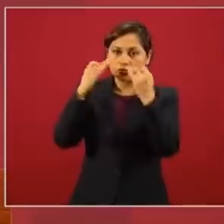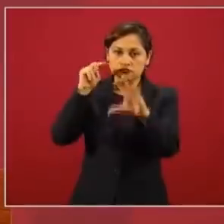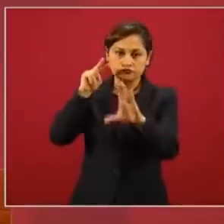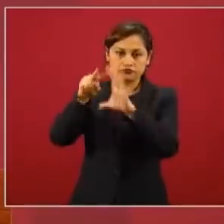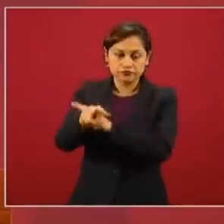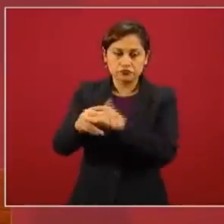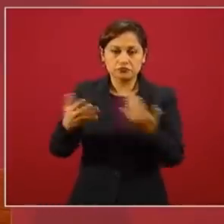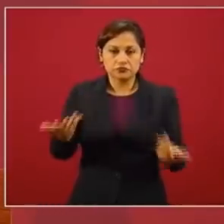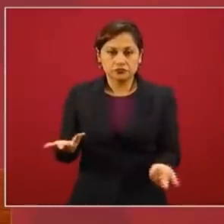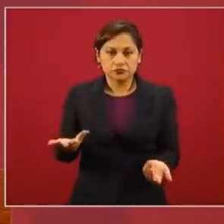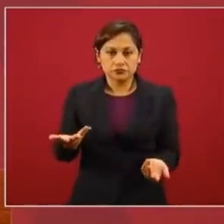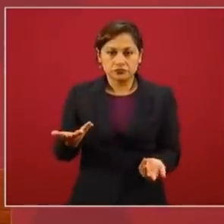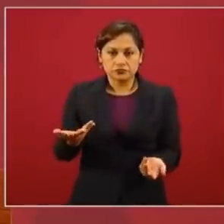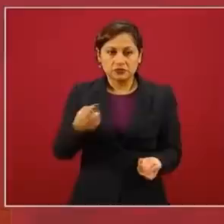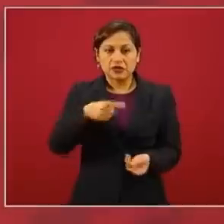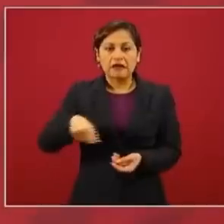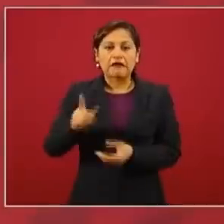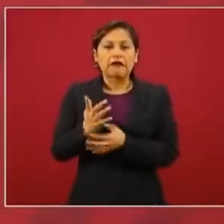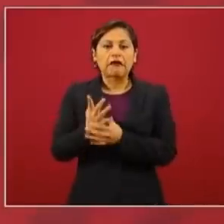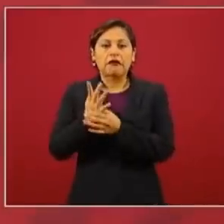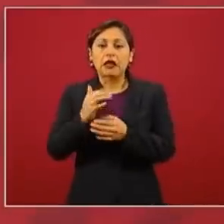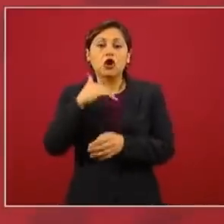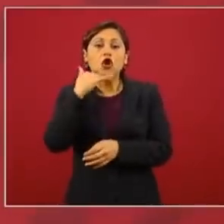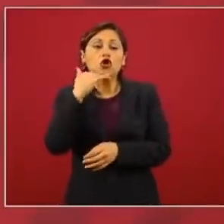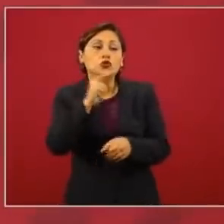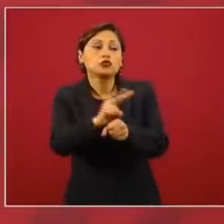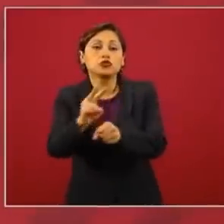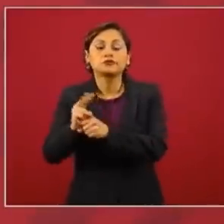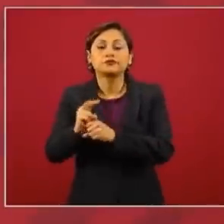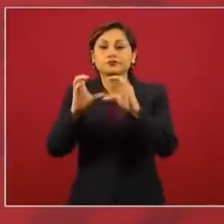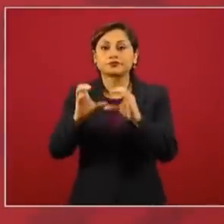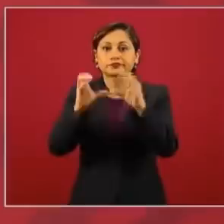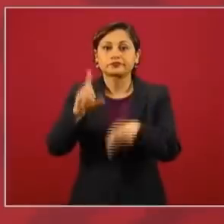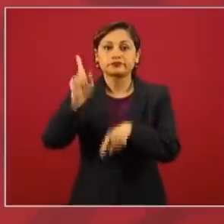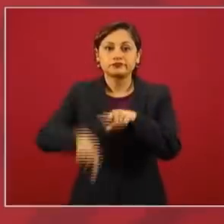Había muchísima corrupción y estos firmaban.